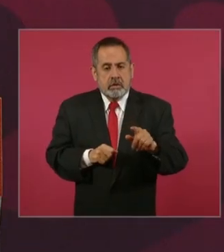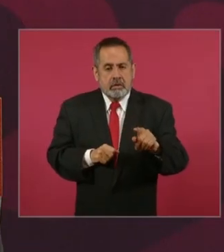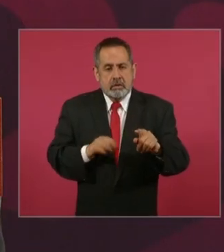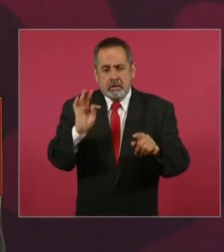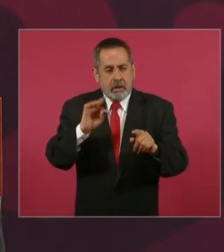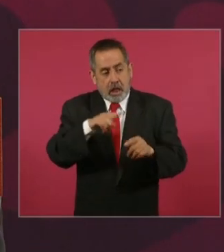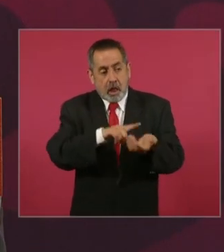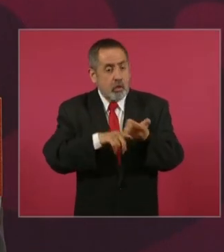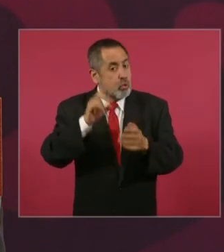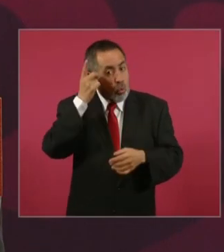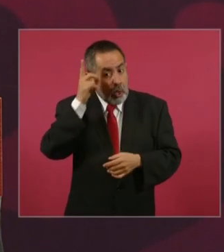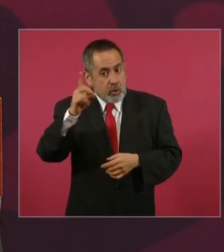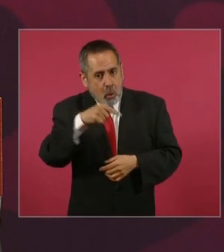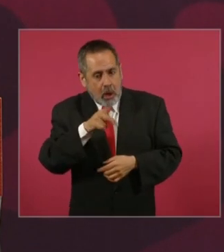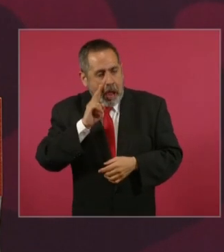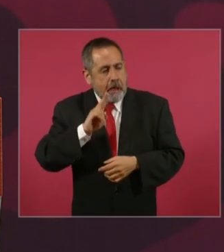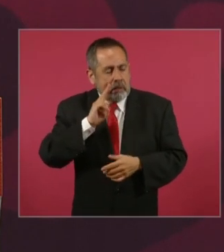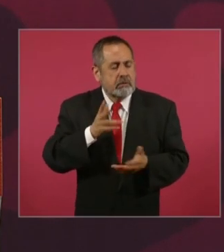presuntos dueños,